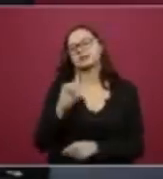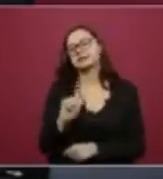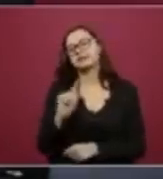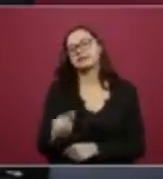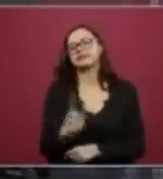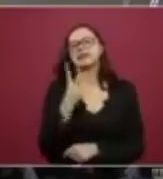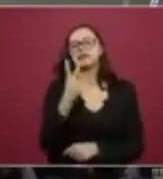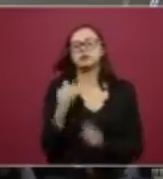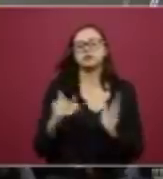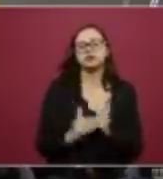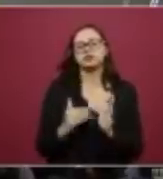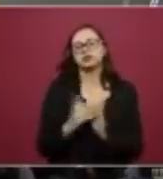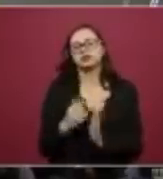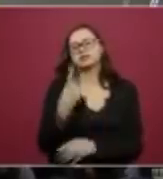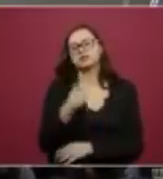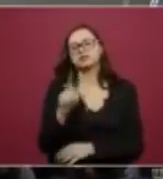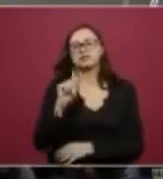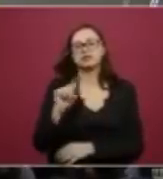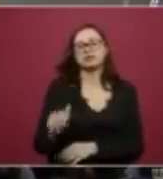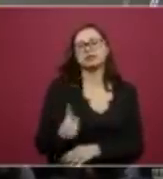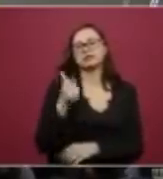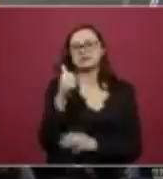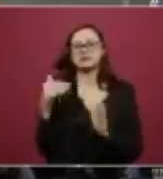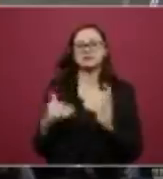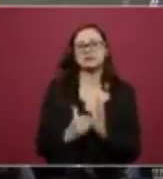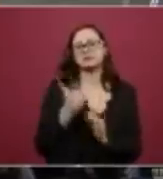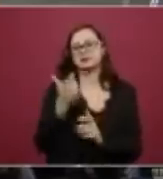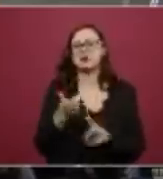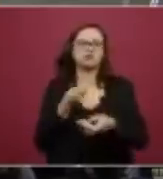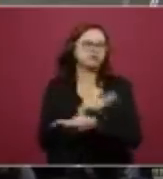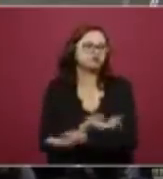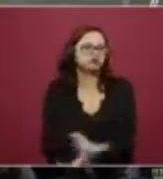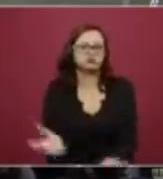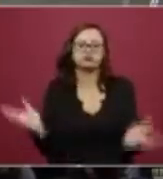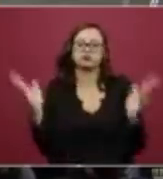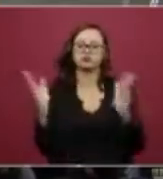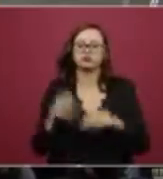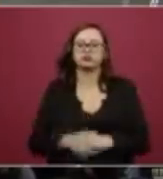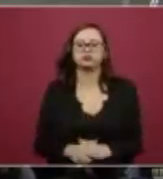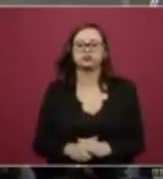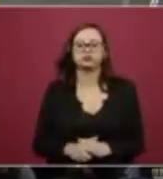72,126,000 pesos de premios por dos series. Y esta es la.